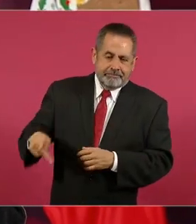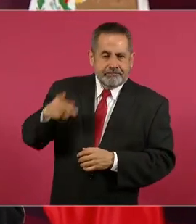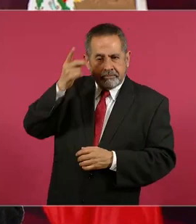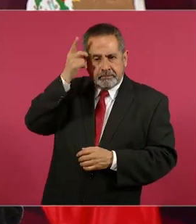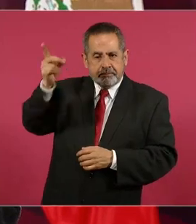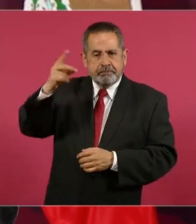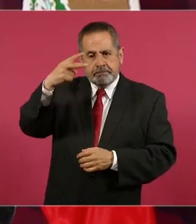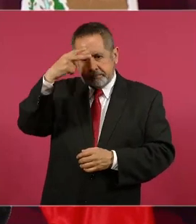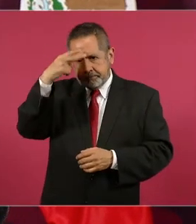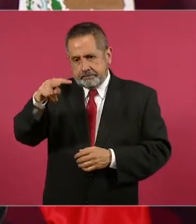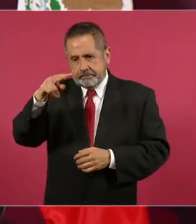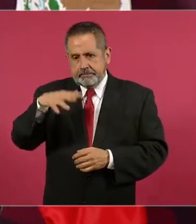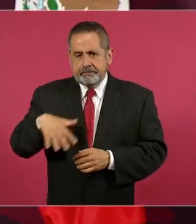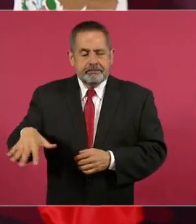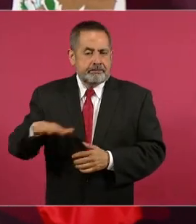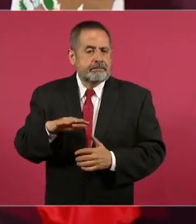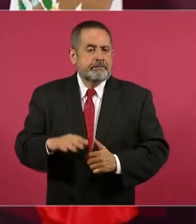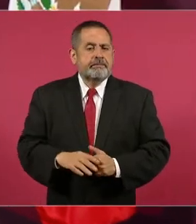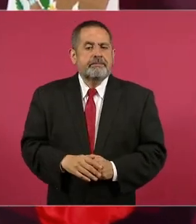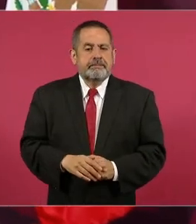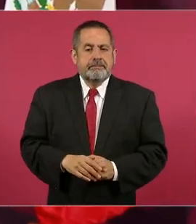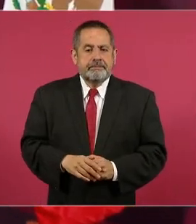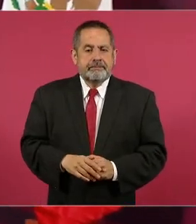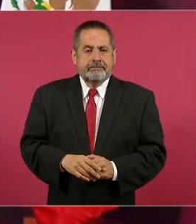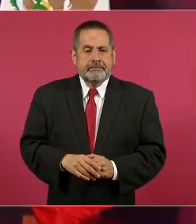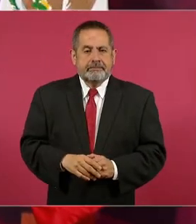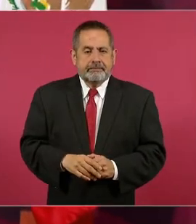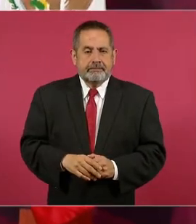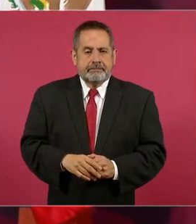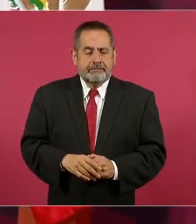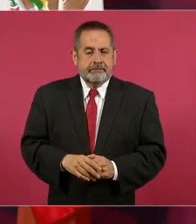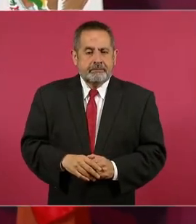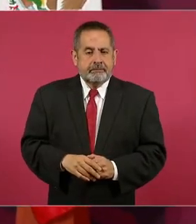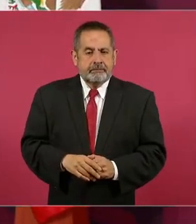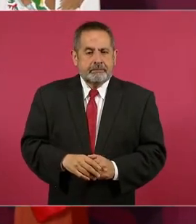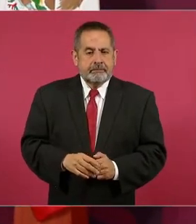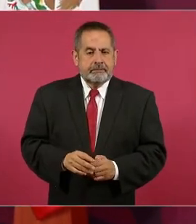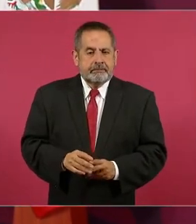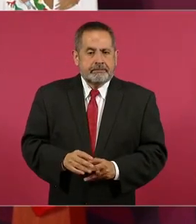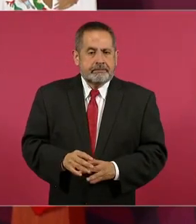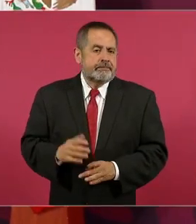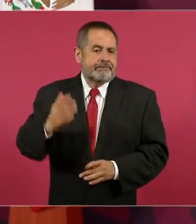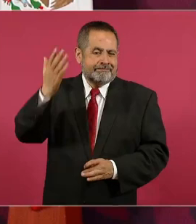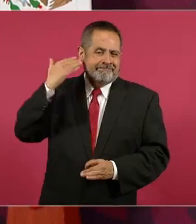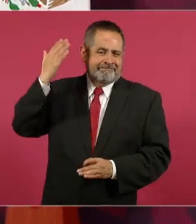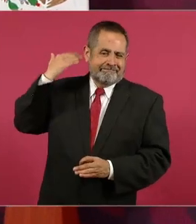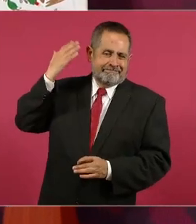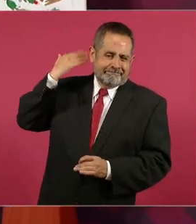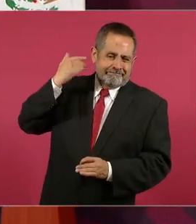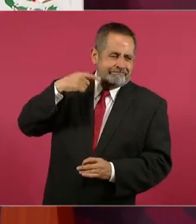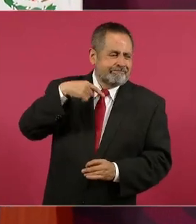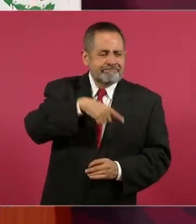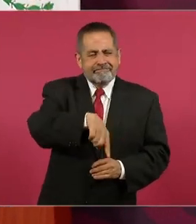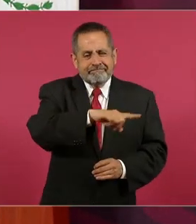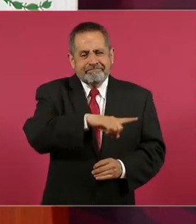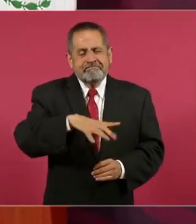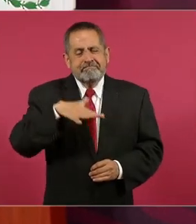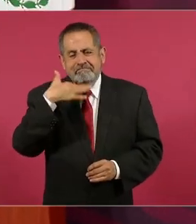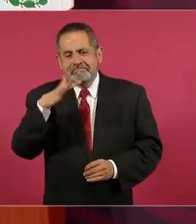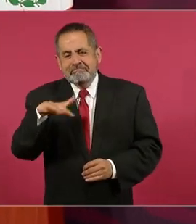luego de actos de corrupción